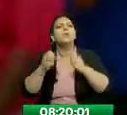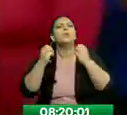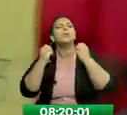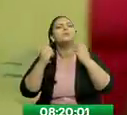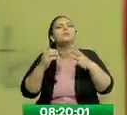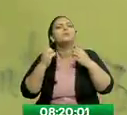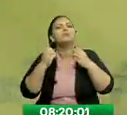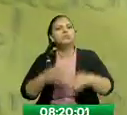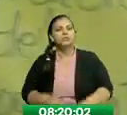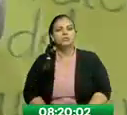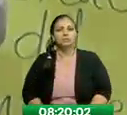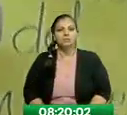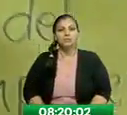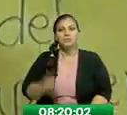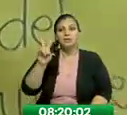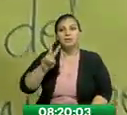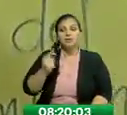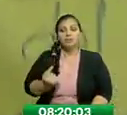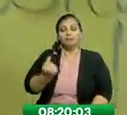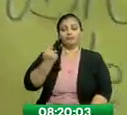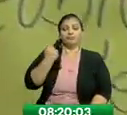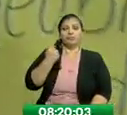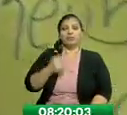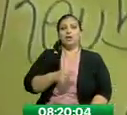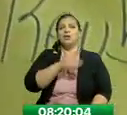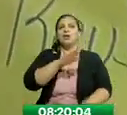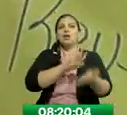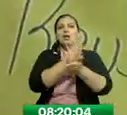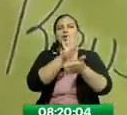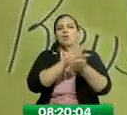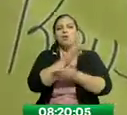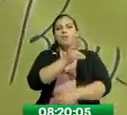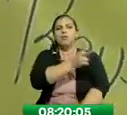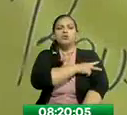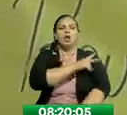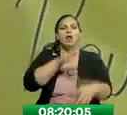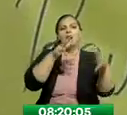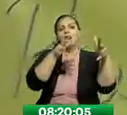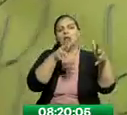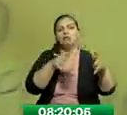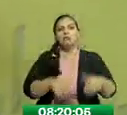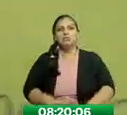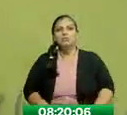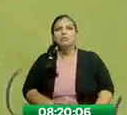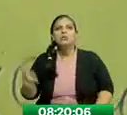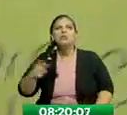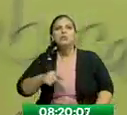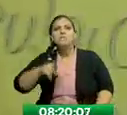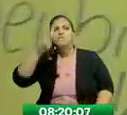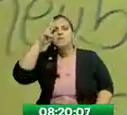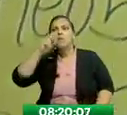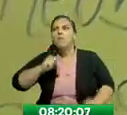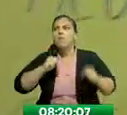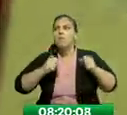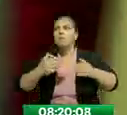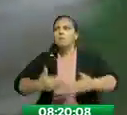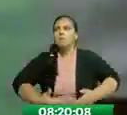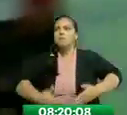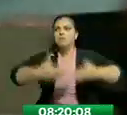pasado viernes asaltaron a una docente mientras impartía clases. Se saltan las paredes e ingresan a robar a las